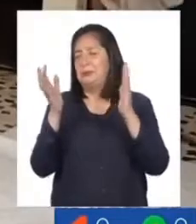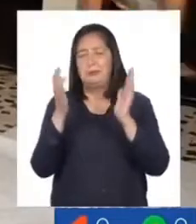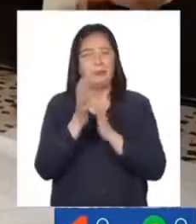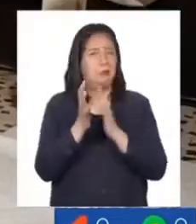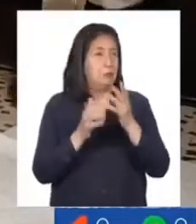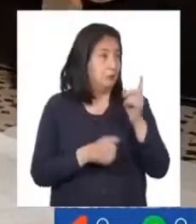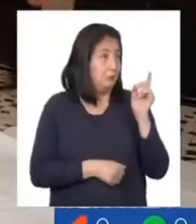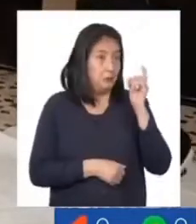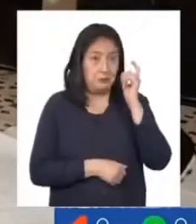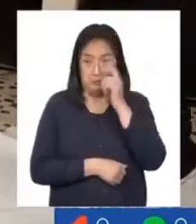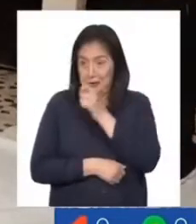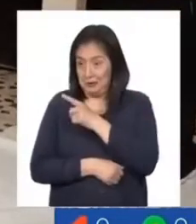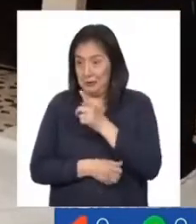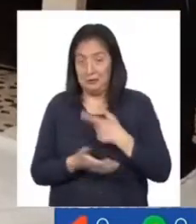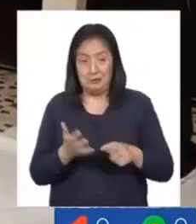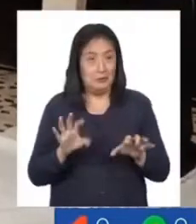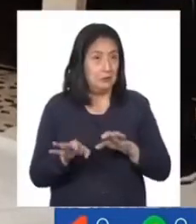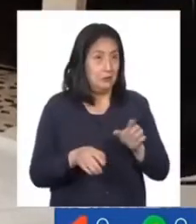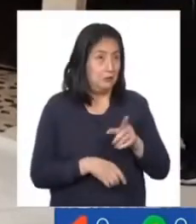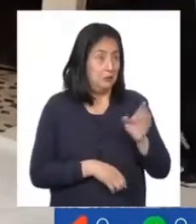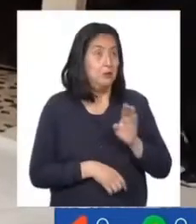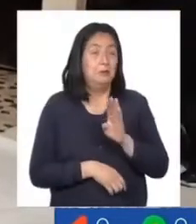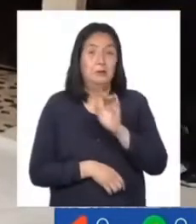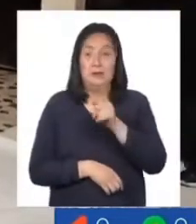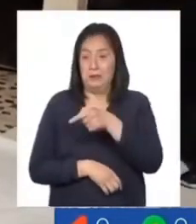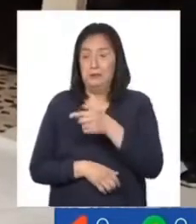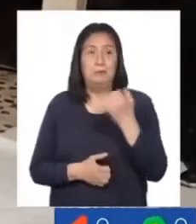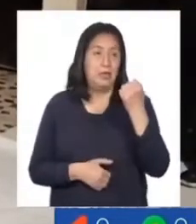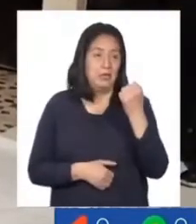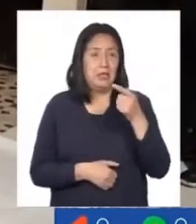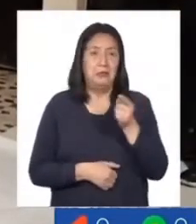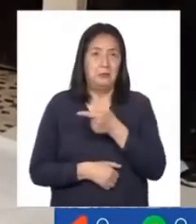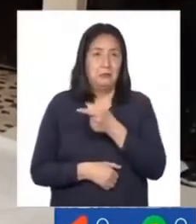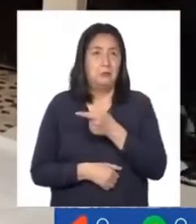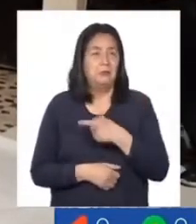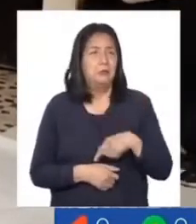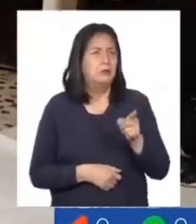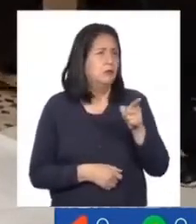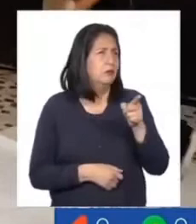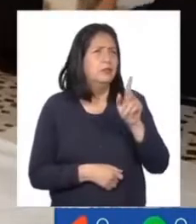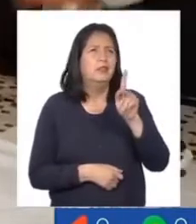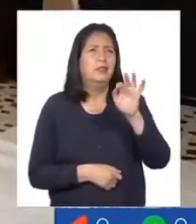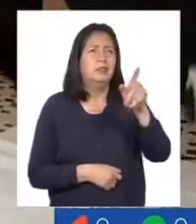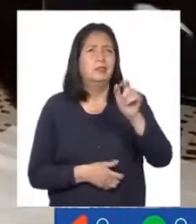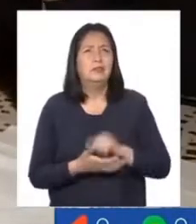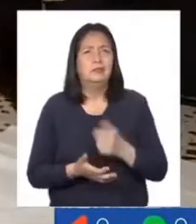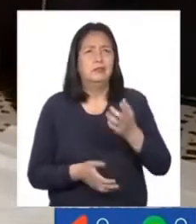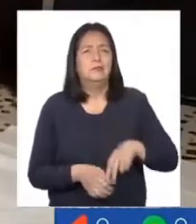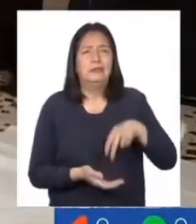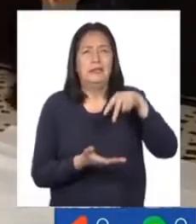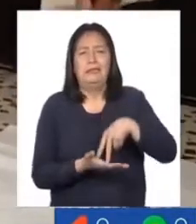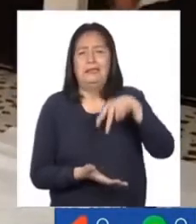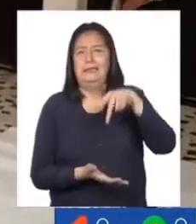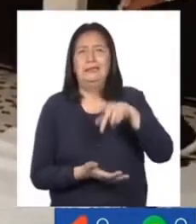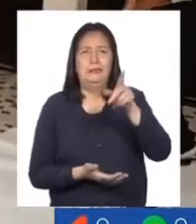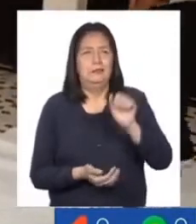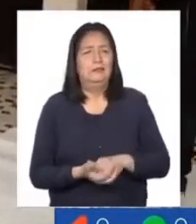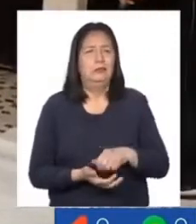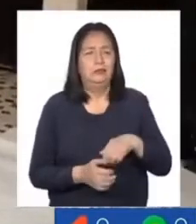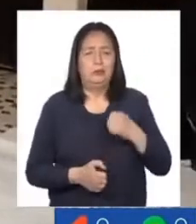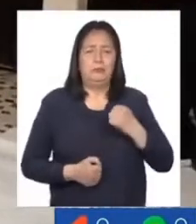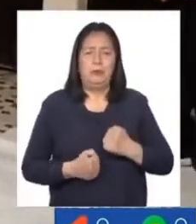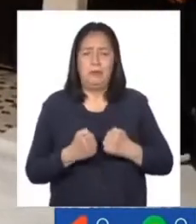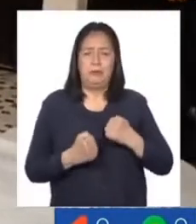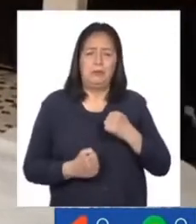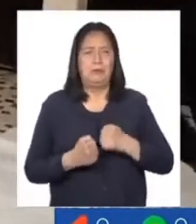¡Bravo! ¿Se dieron cuenta qué actividad desarrolló Bastián? ¡Estamos bailando! Estaba bailando y en el caso de que ahora... ¡Estaba trotando! Sí, estaba